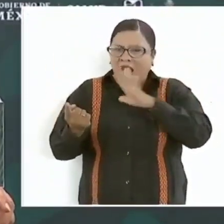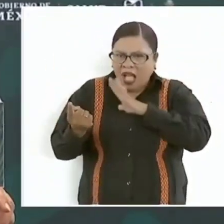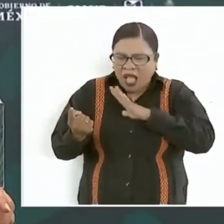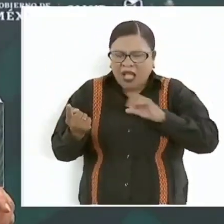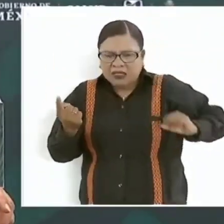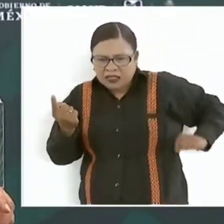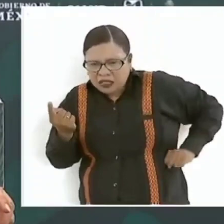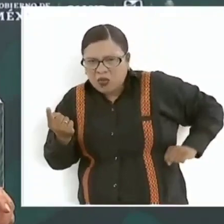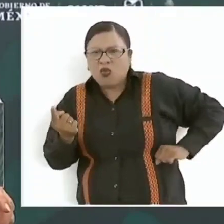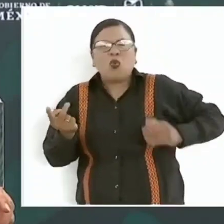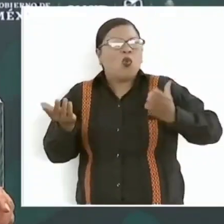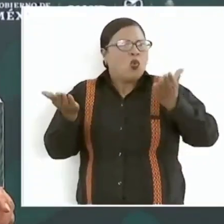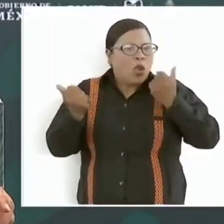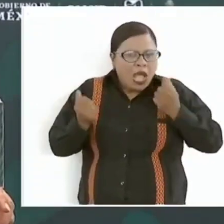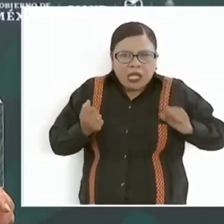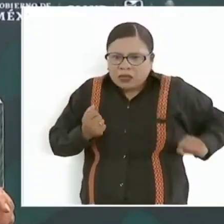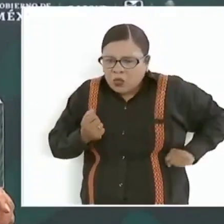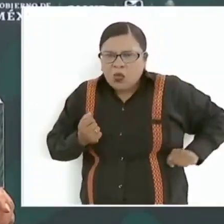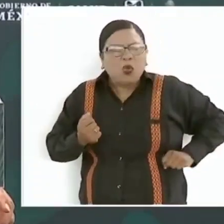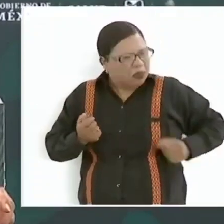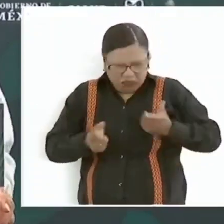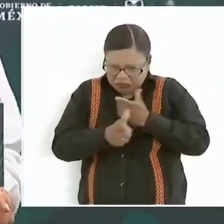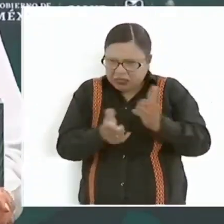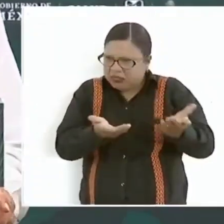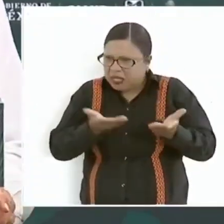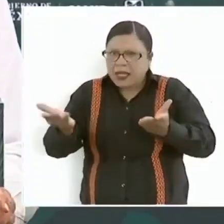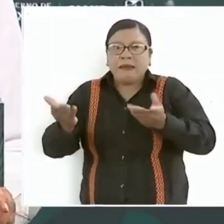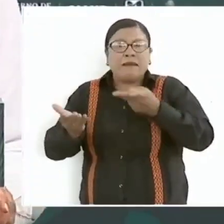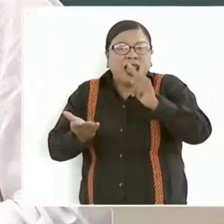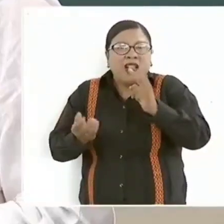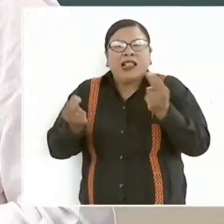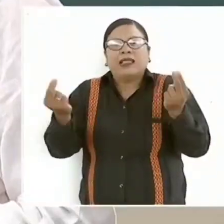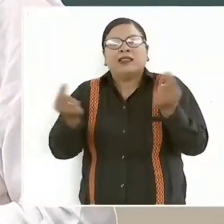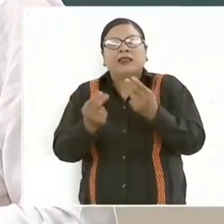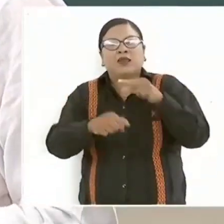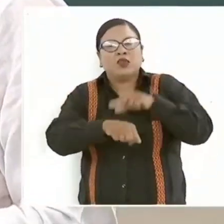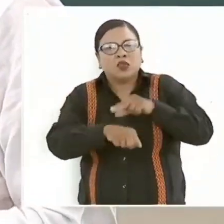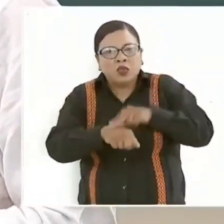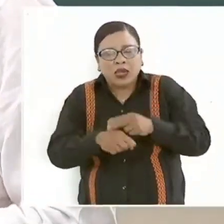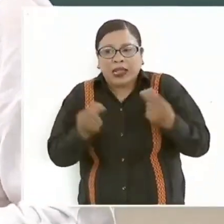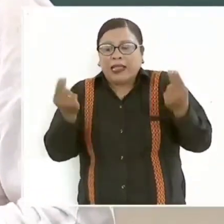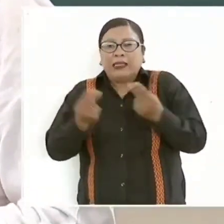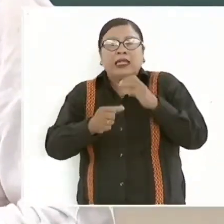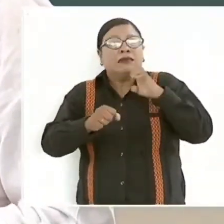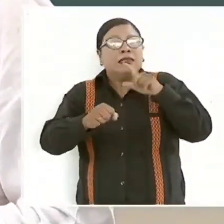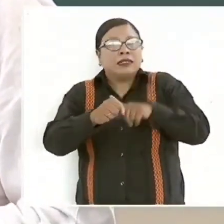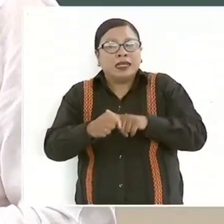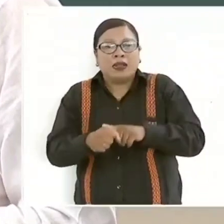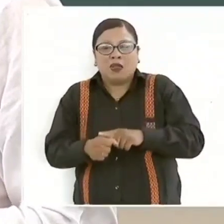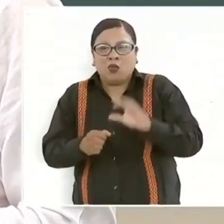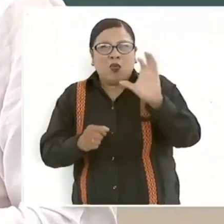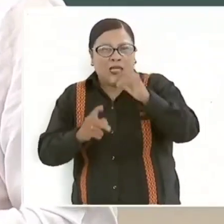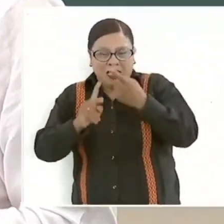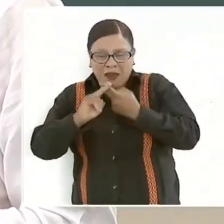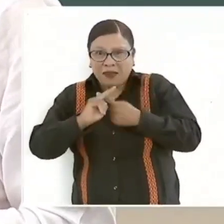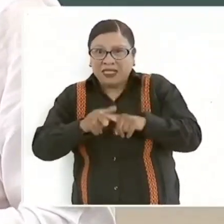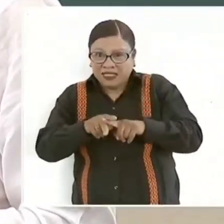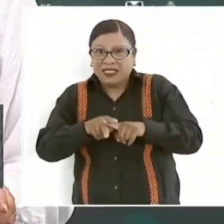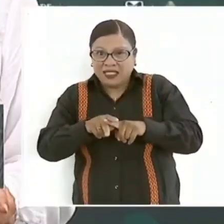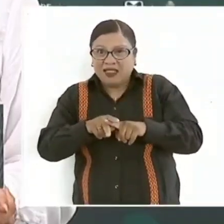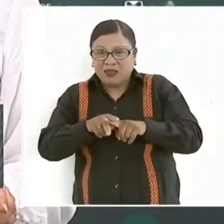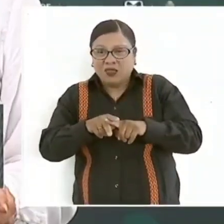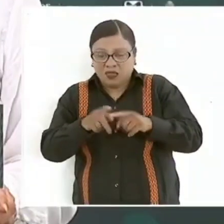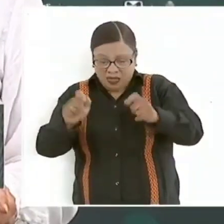seguridad social, pero necesitamos médicos, necesitamos especialistas. Cuando comenzamos el gobierno, que hice la primera